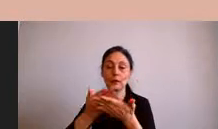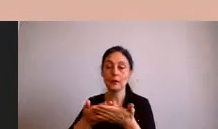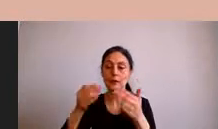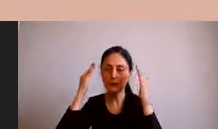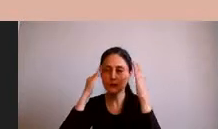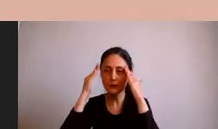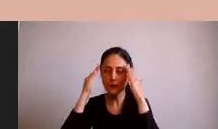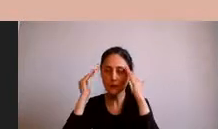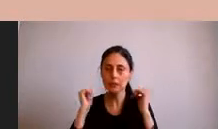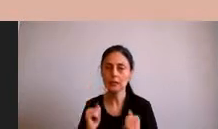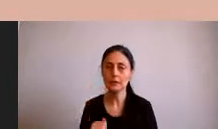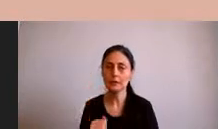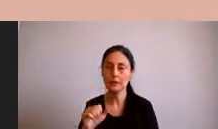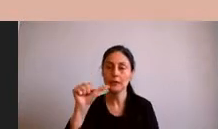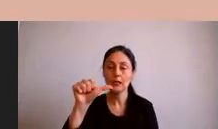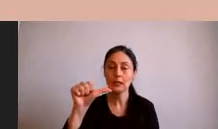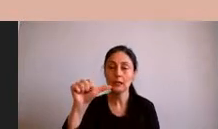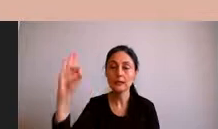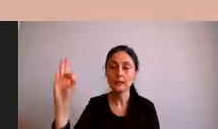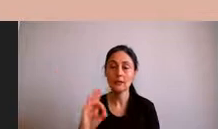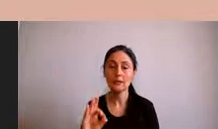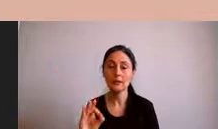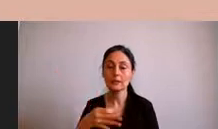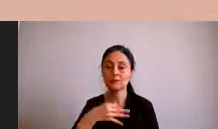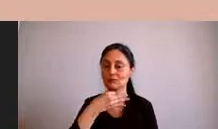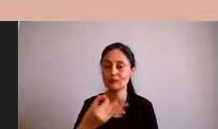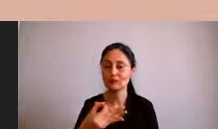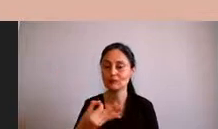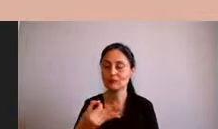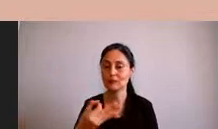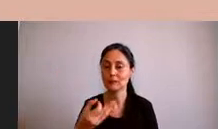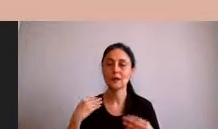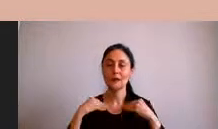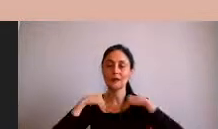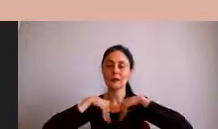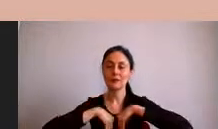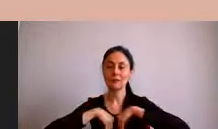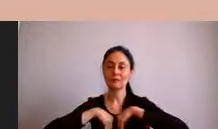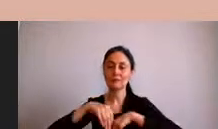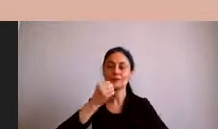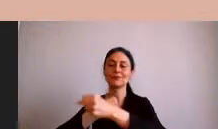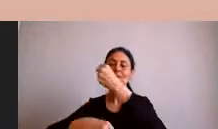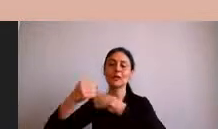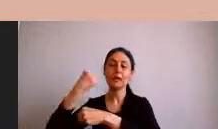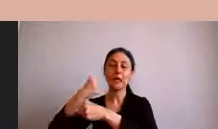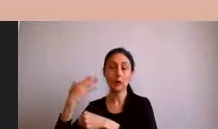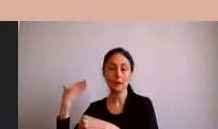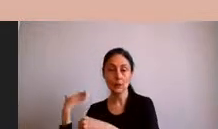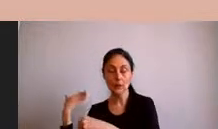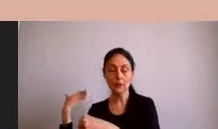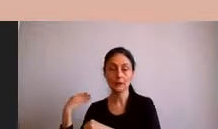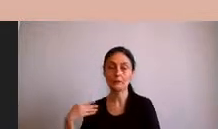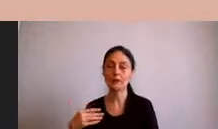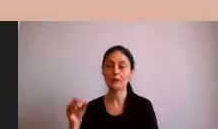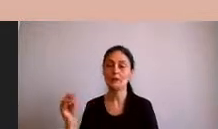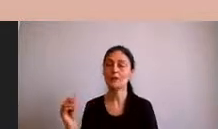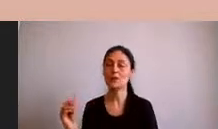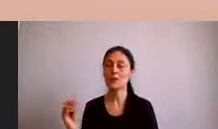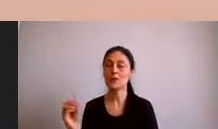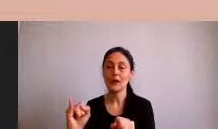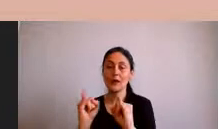que el 6% de la población chilena declaraba haber tenido depresión, por ejemplo, en el último año. Entonces, eran datos bien preocupantes, sobre